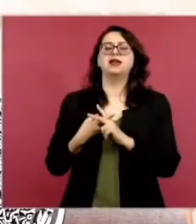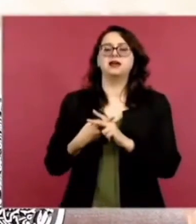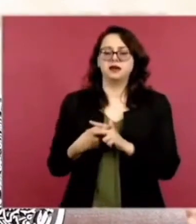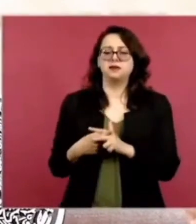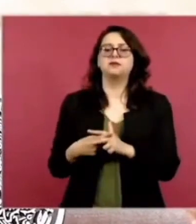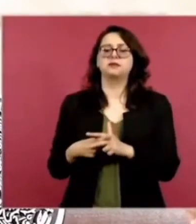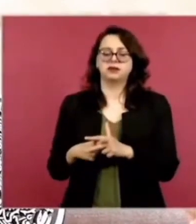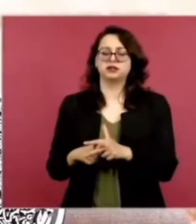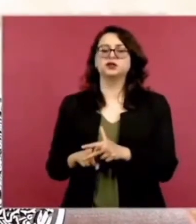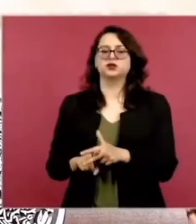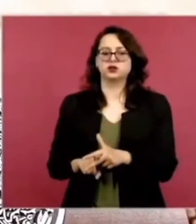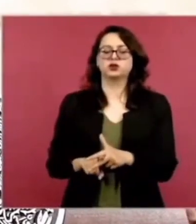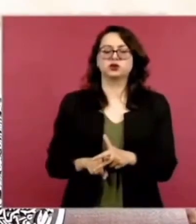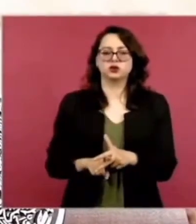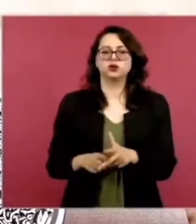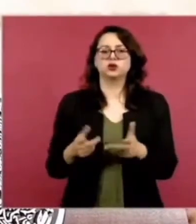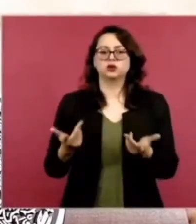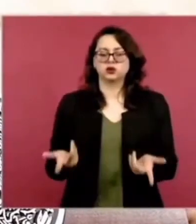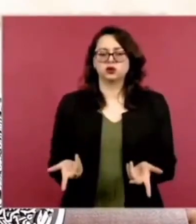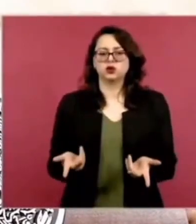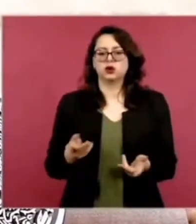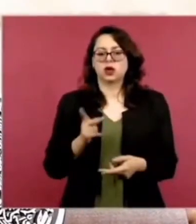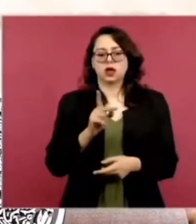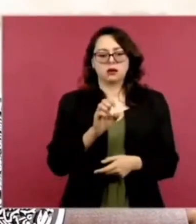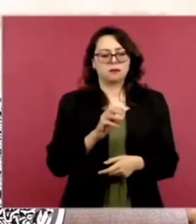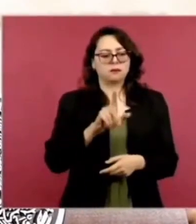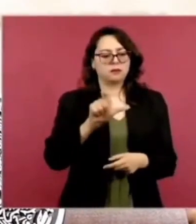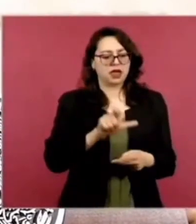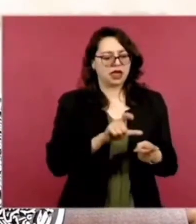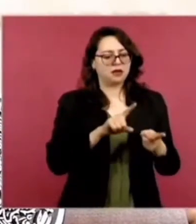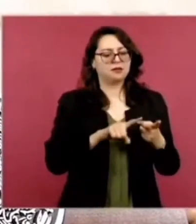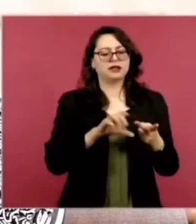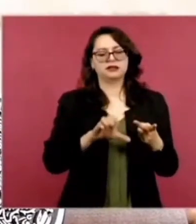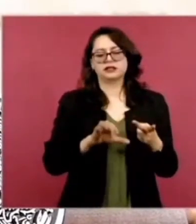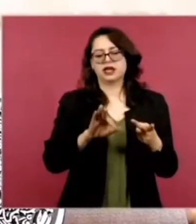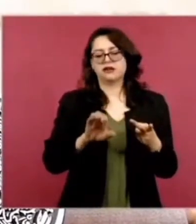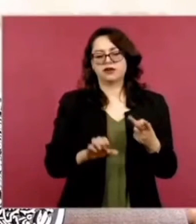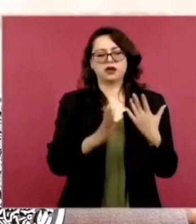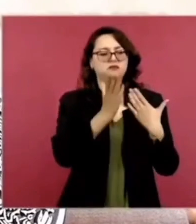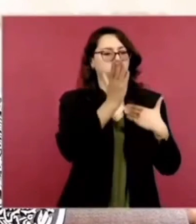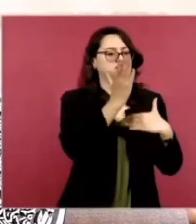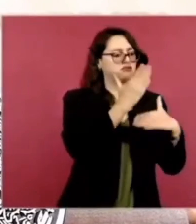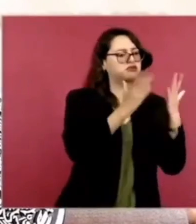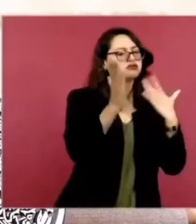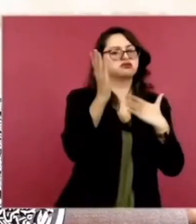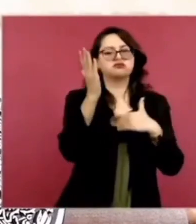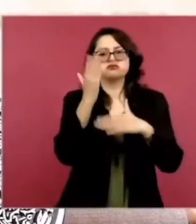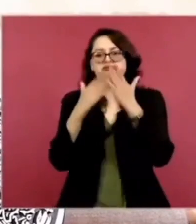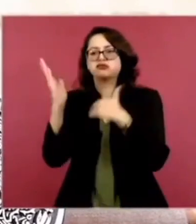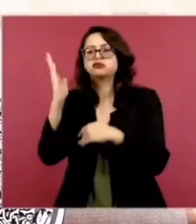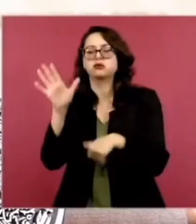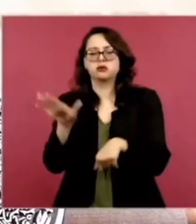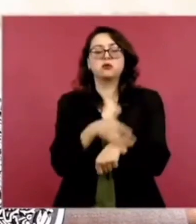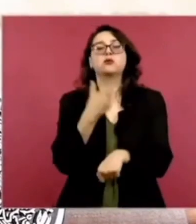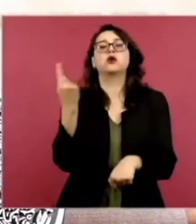Realmente hemos podido sacar adelante a Pemex, a la Comisión Federal de Electricidad, por los trabajadores.